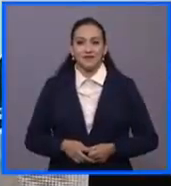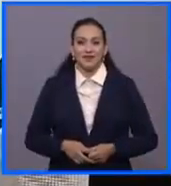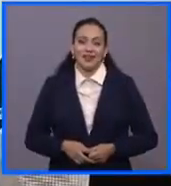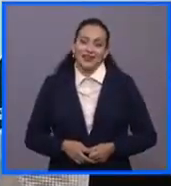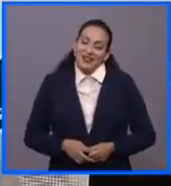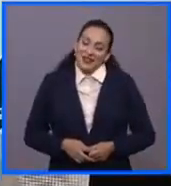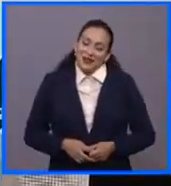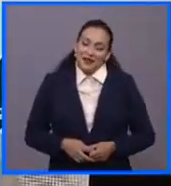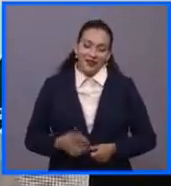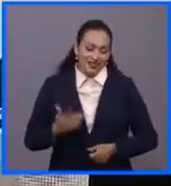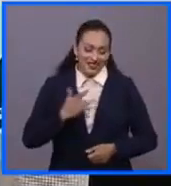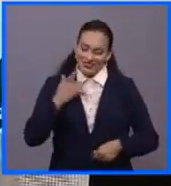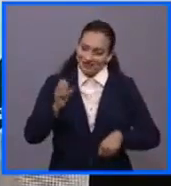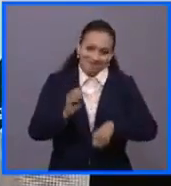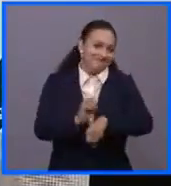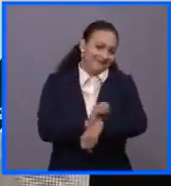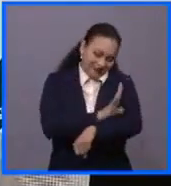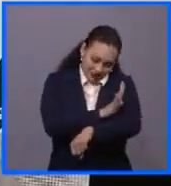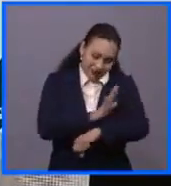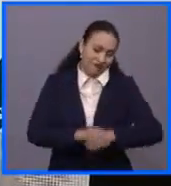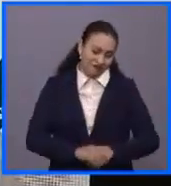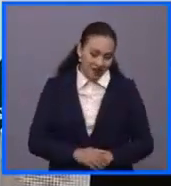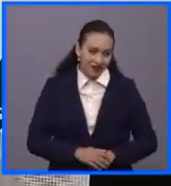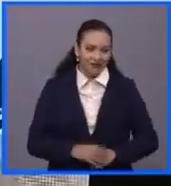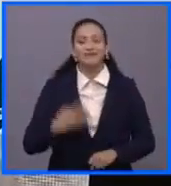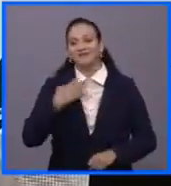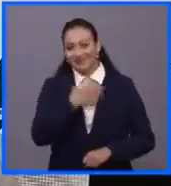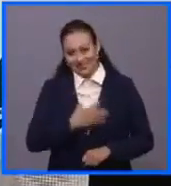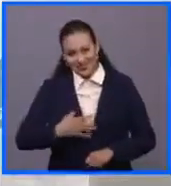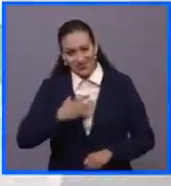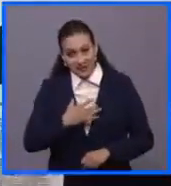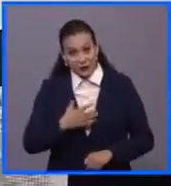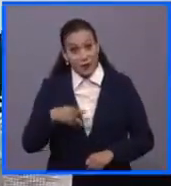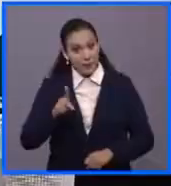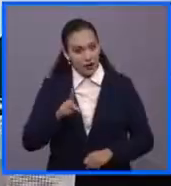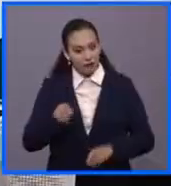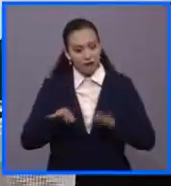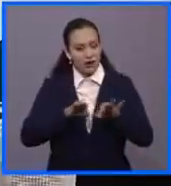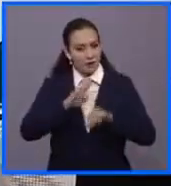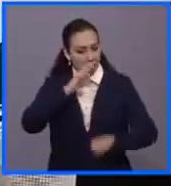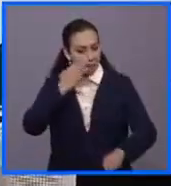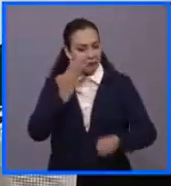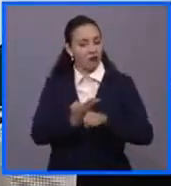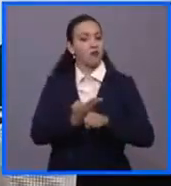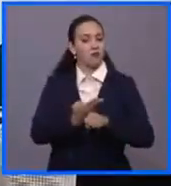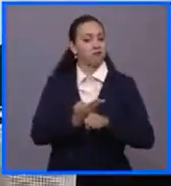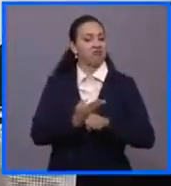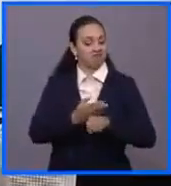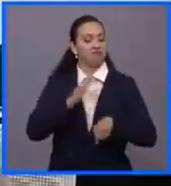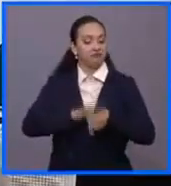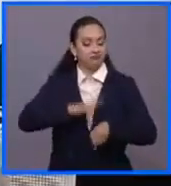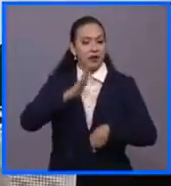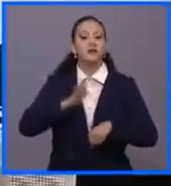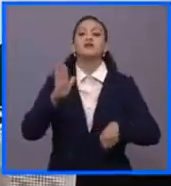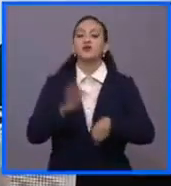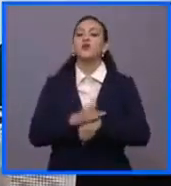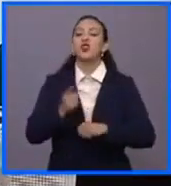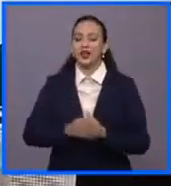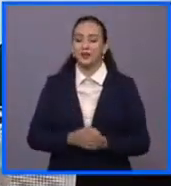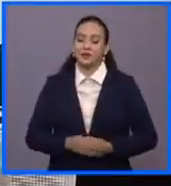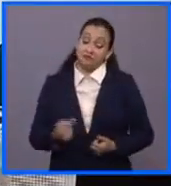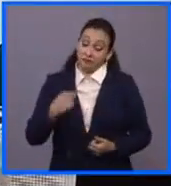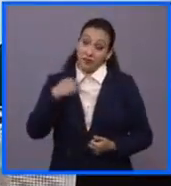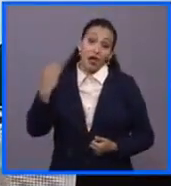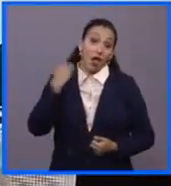Pues muy emocionado y contento y con mucha responsabilidad. Implica asumir una función con más